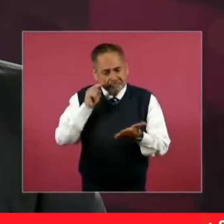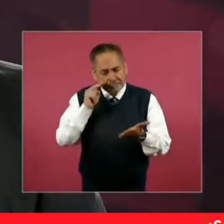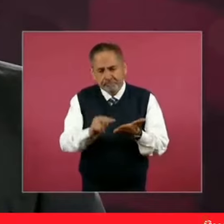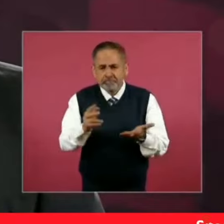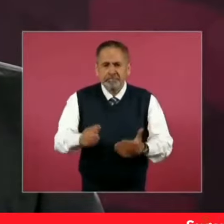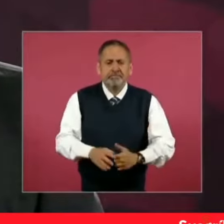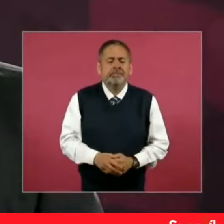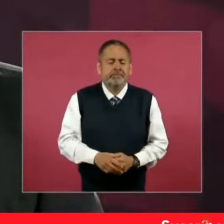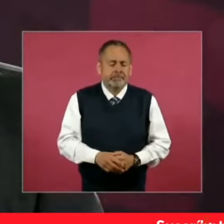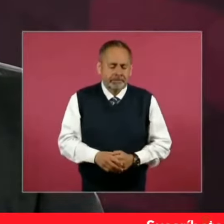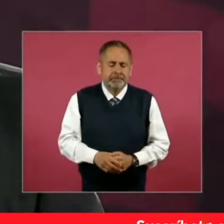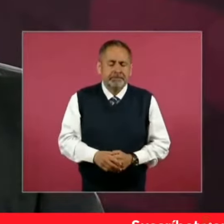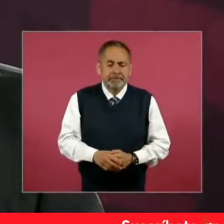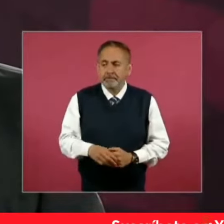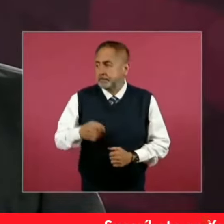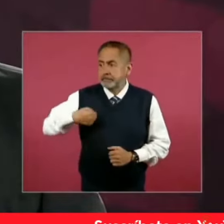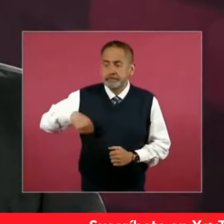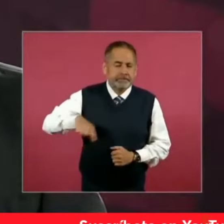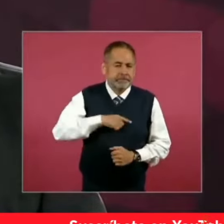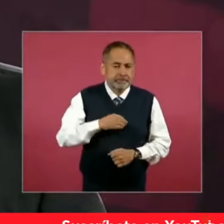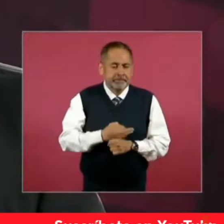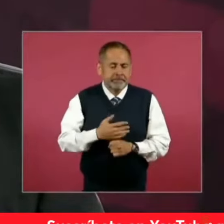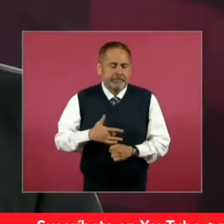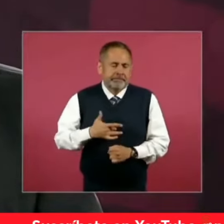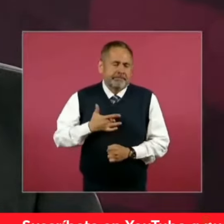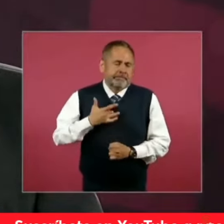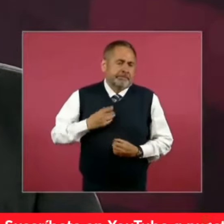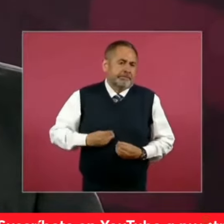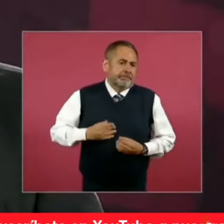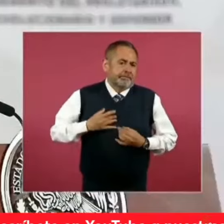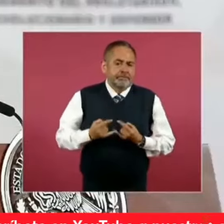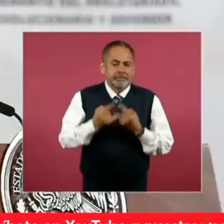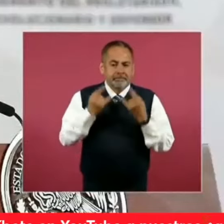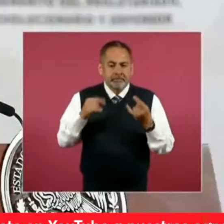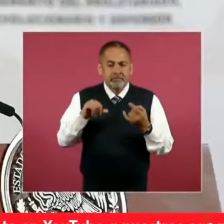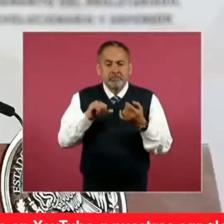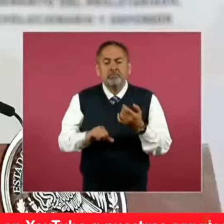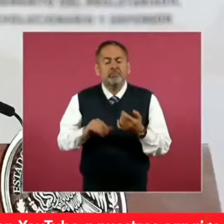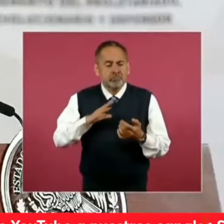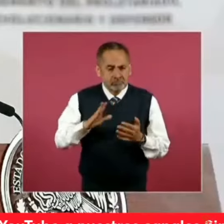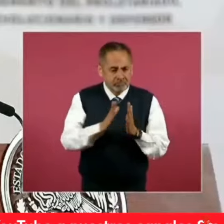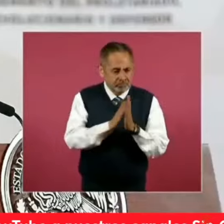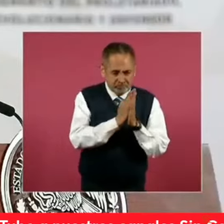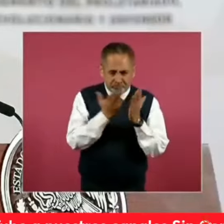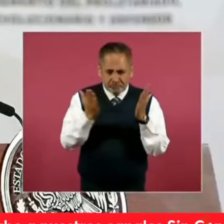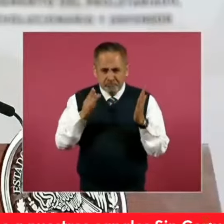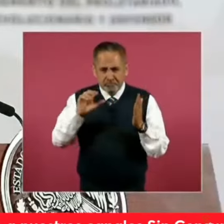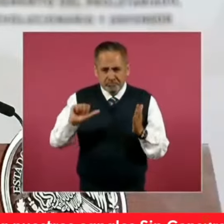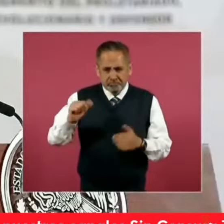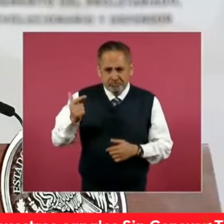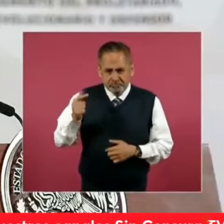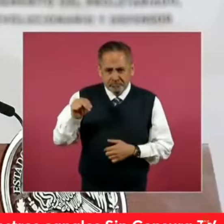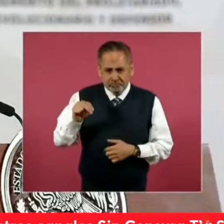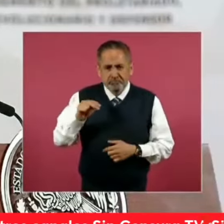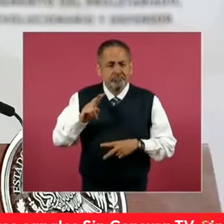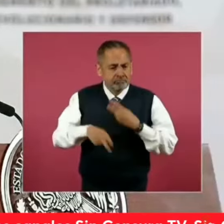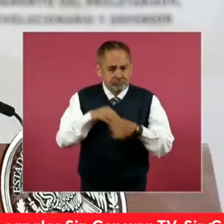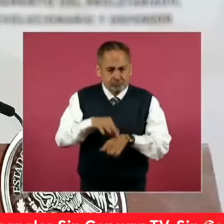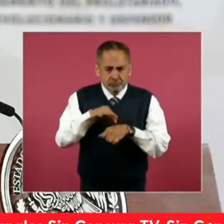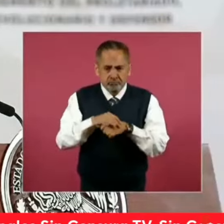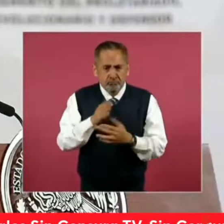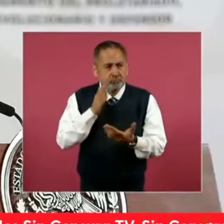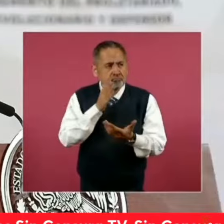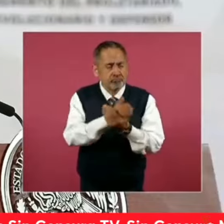Para muchos de nosotros este es un momento histórico. Hoy se pueden consultar en el archivo de manera